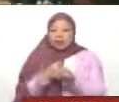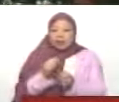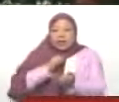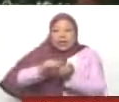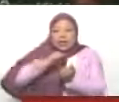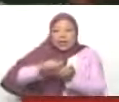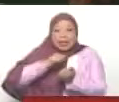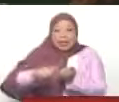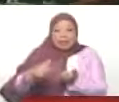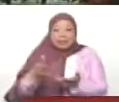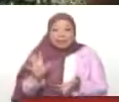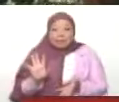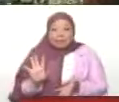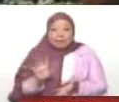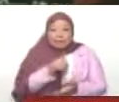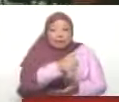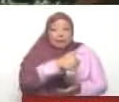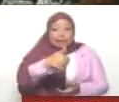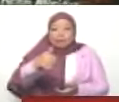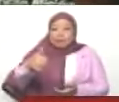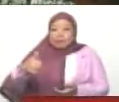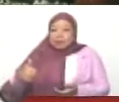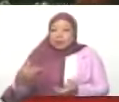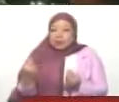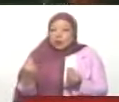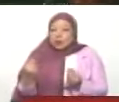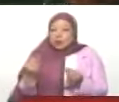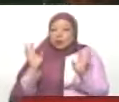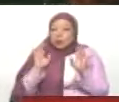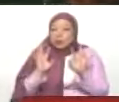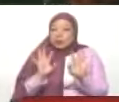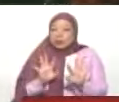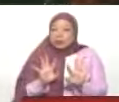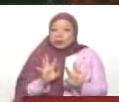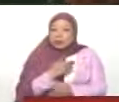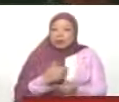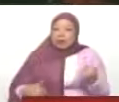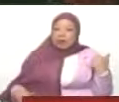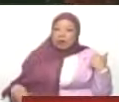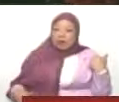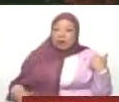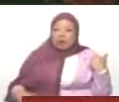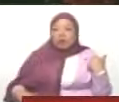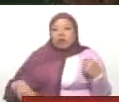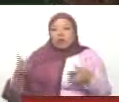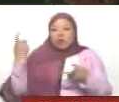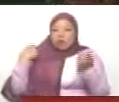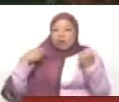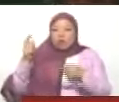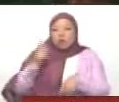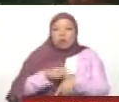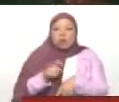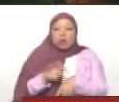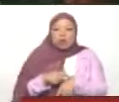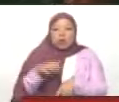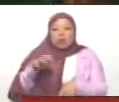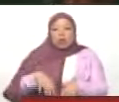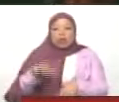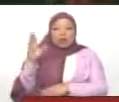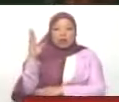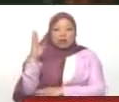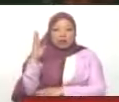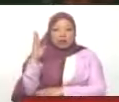rayarlo. Porque somos muchos. Presidente, eso fue una gran fiesta. A mí me tocó estar en el estado